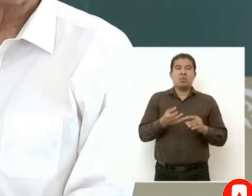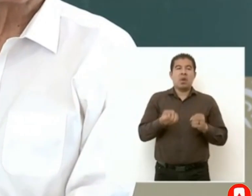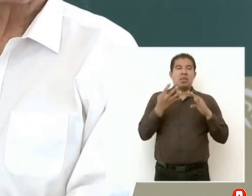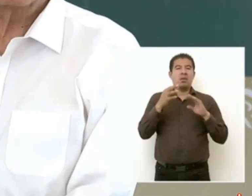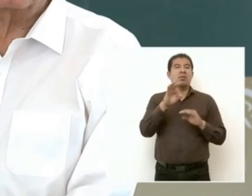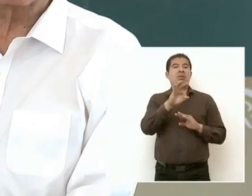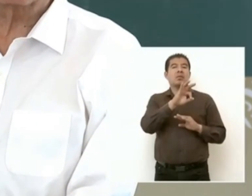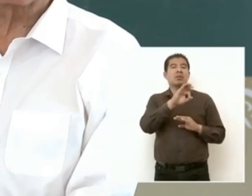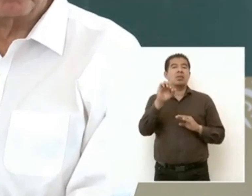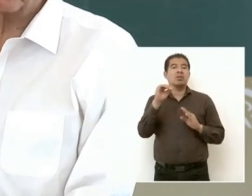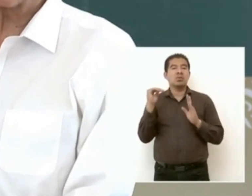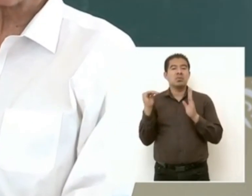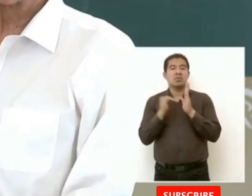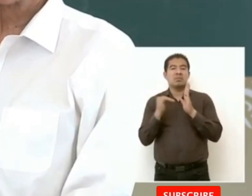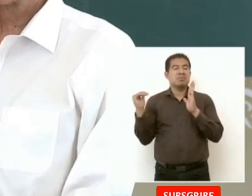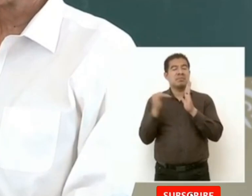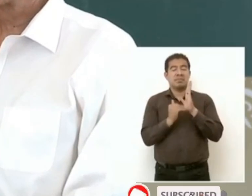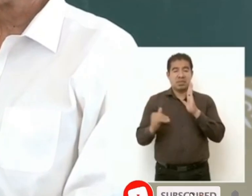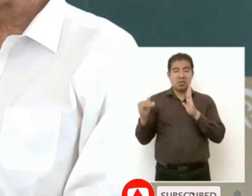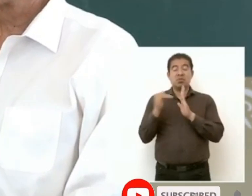300,000 millones de pesos.